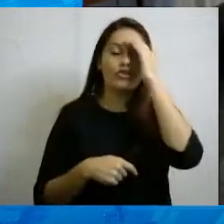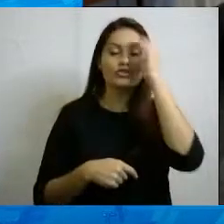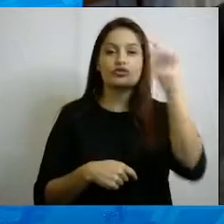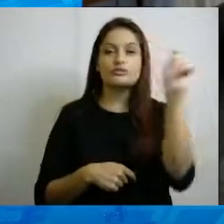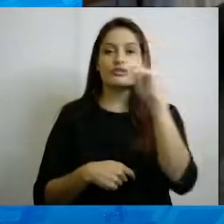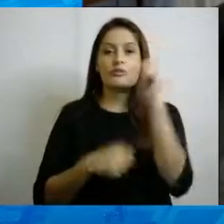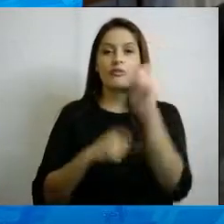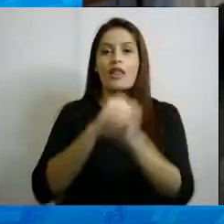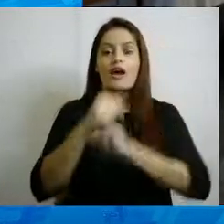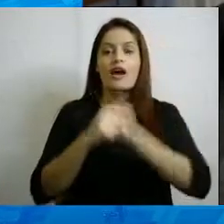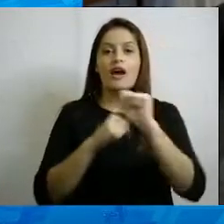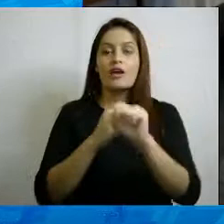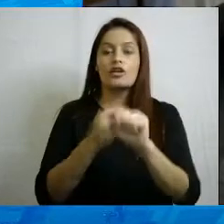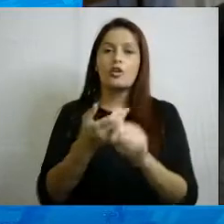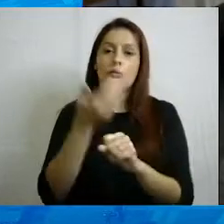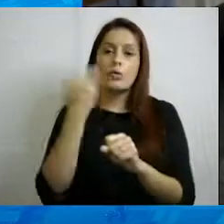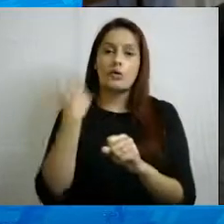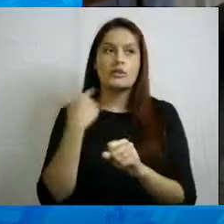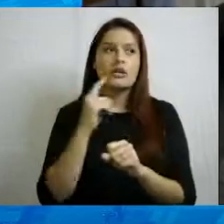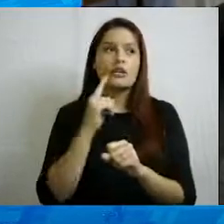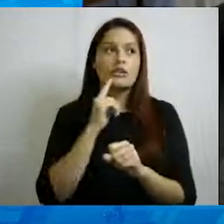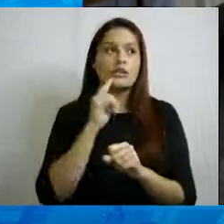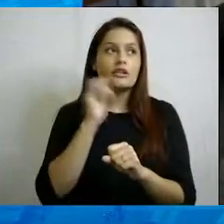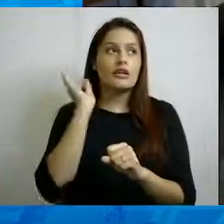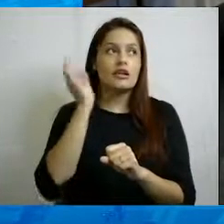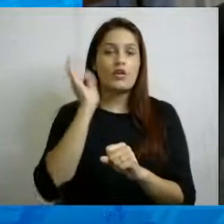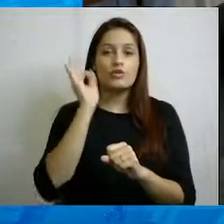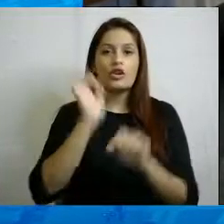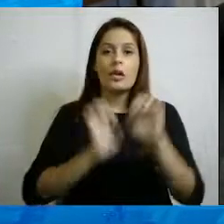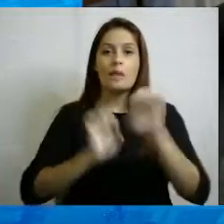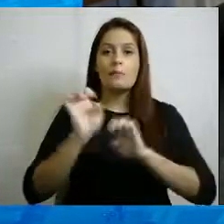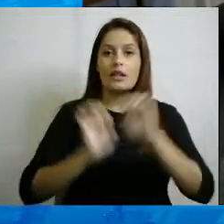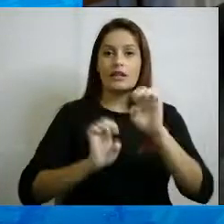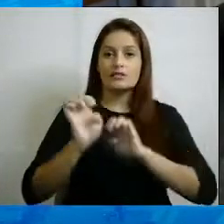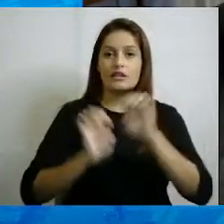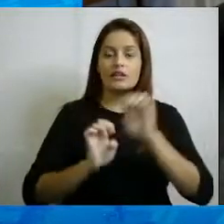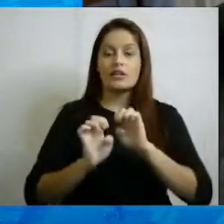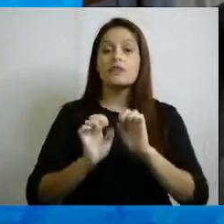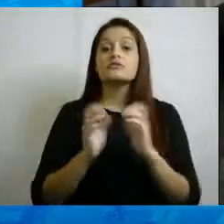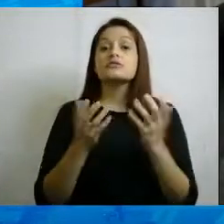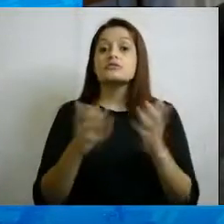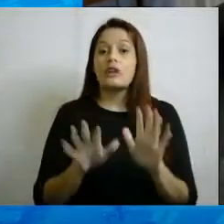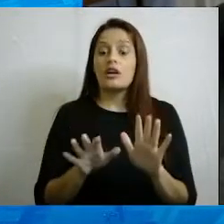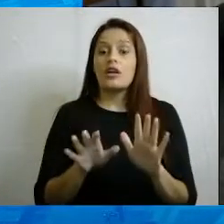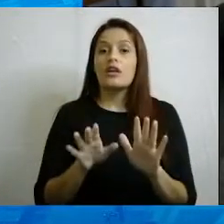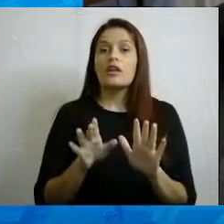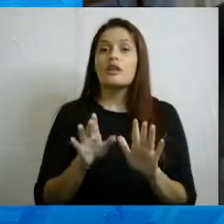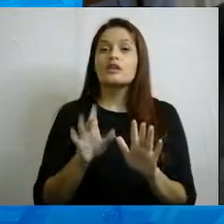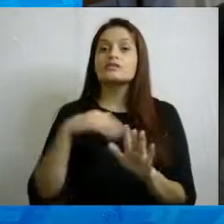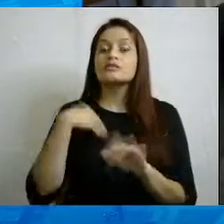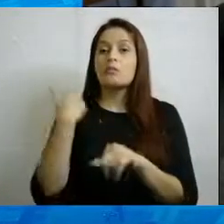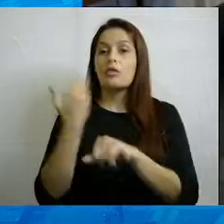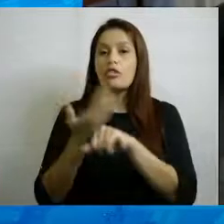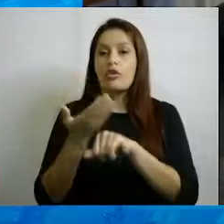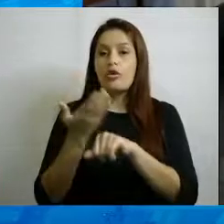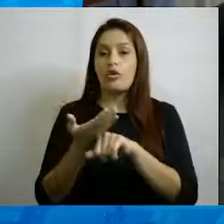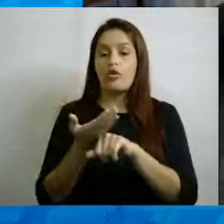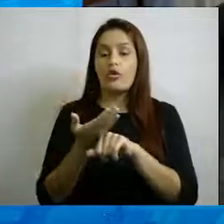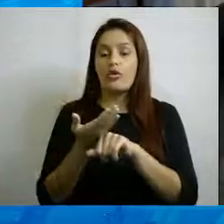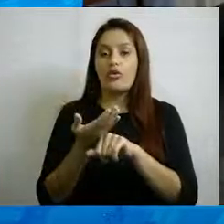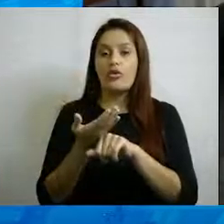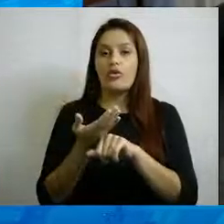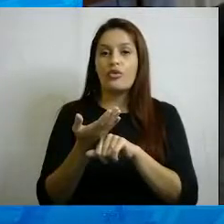pasado, y tuvimos reuniones con la empresa, con Romesa, y finalmente se les solicitó,